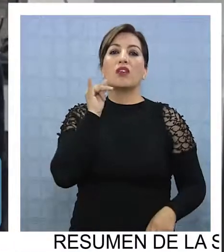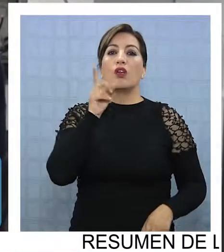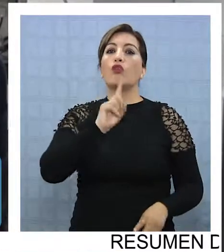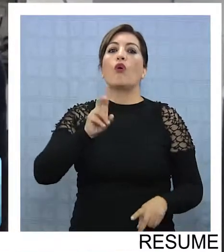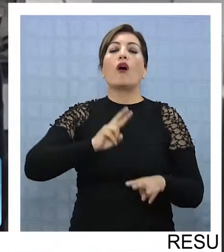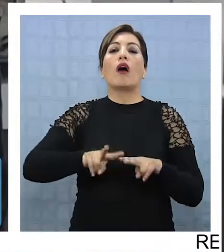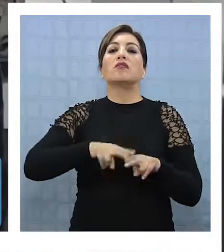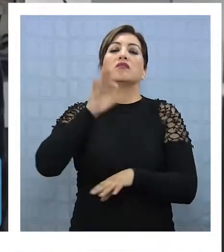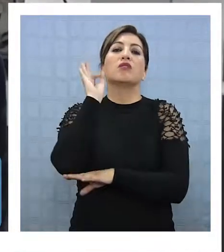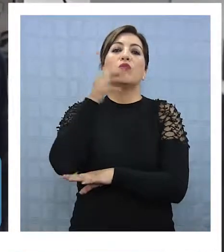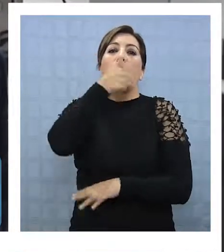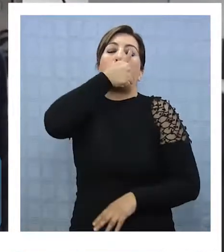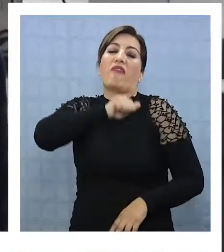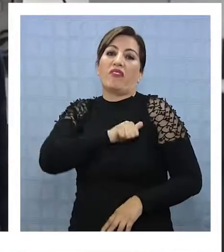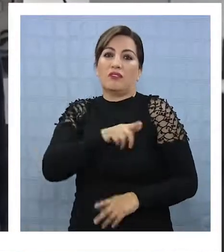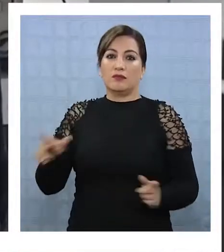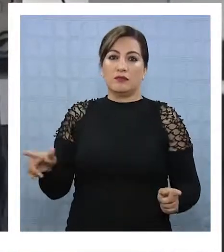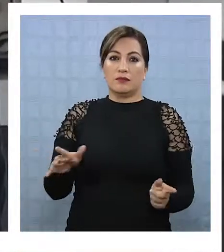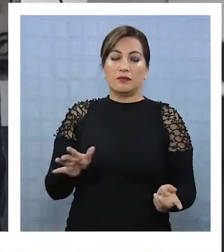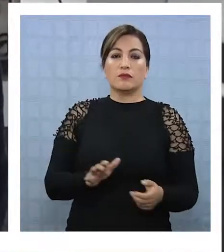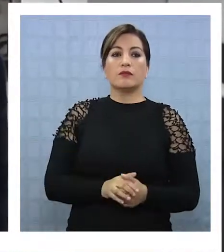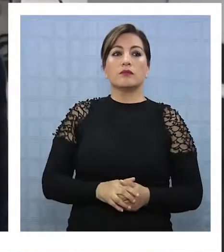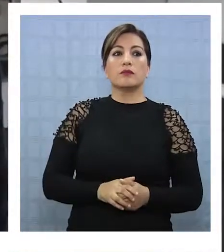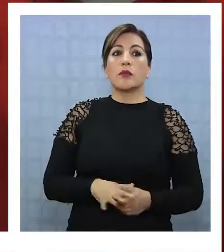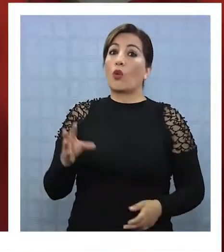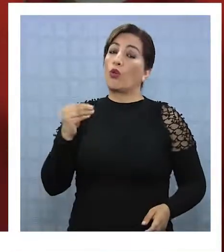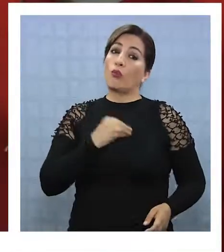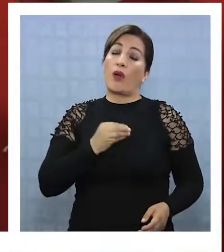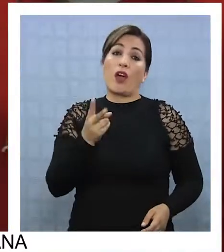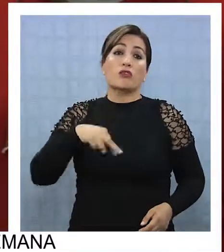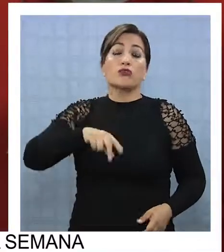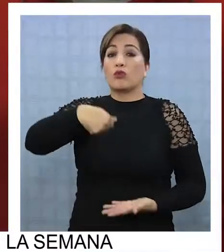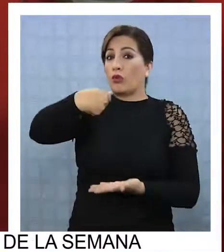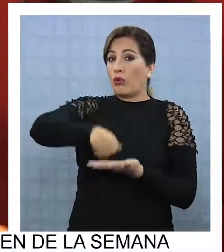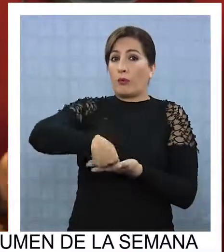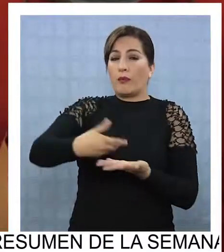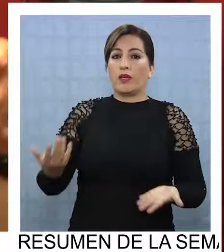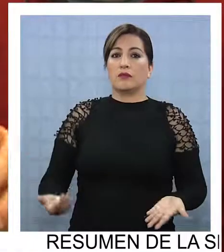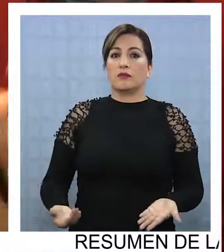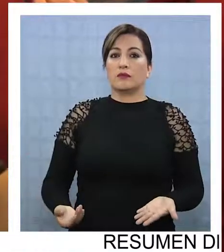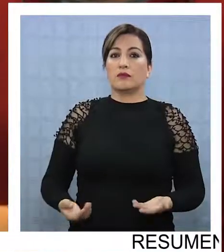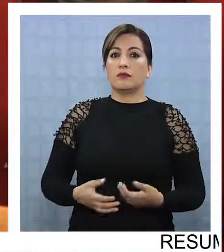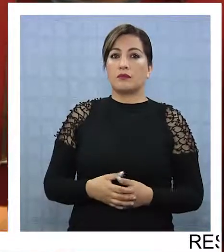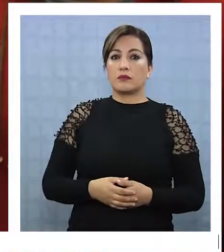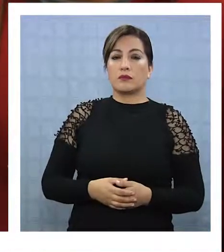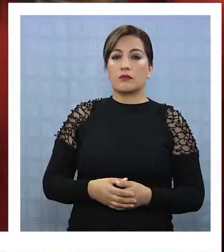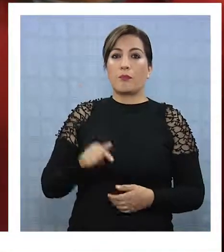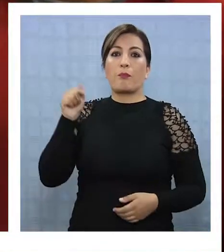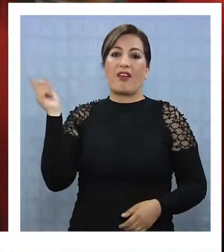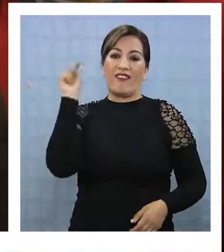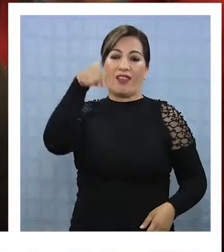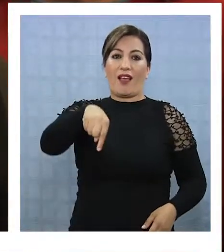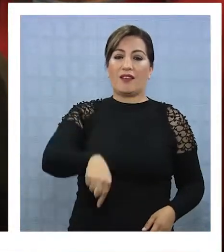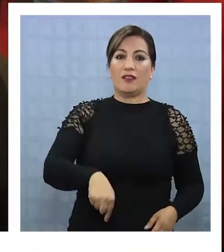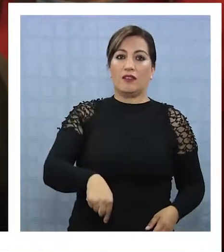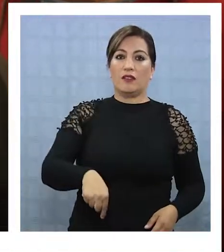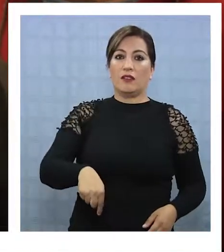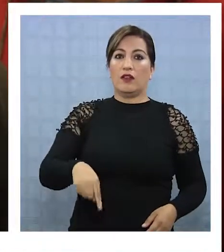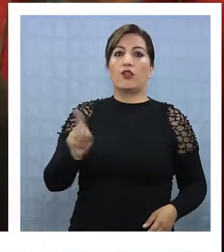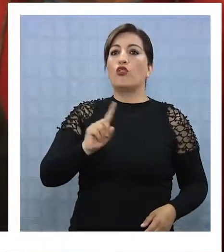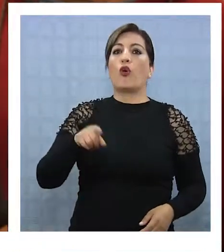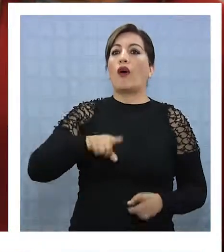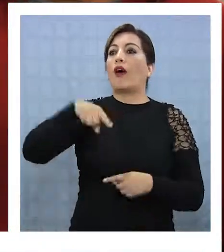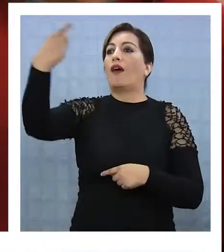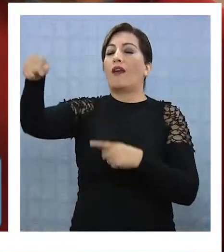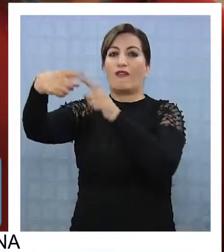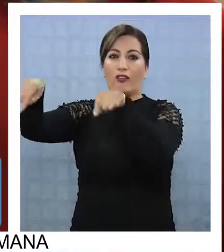no para venir a hacer reuniones privadas al margen del consejo que se estaba realizando. Bueno, lamentable, porque a nosotros nos pagan, como decía uno por ahí, para estar acá, no